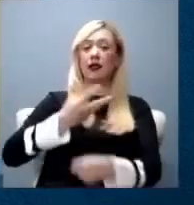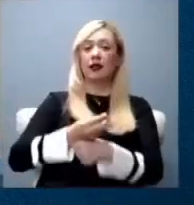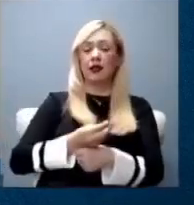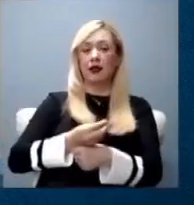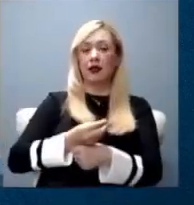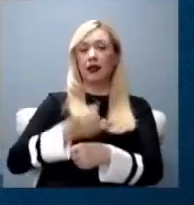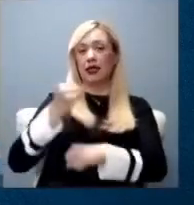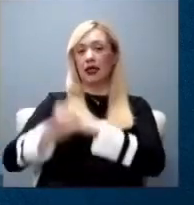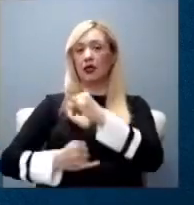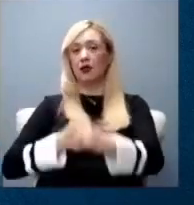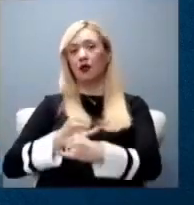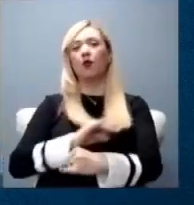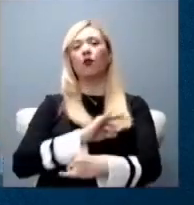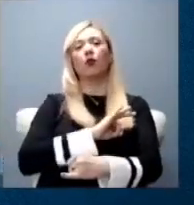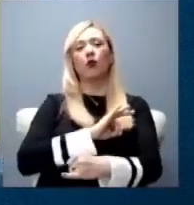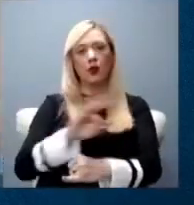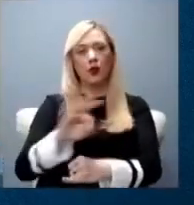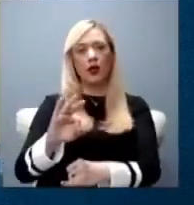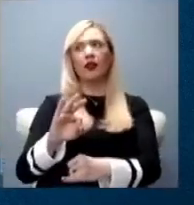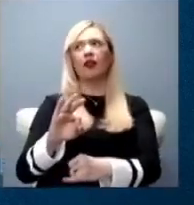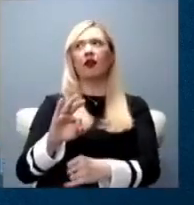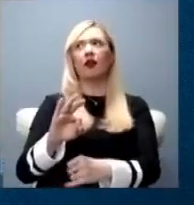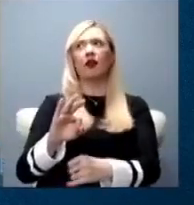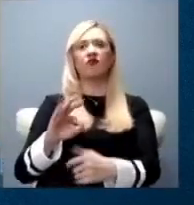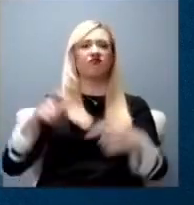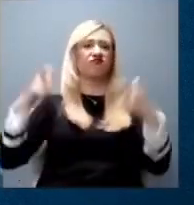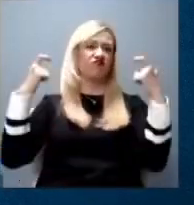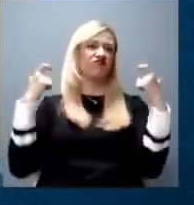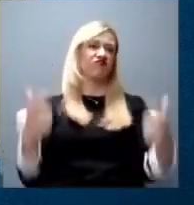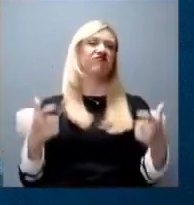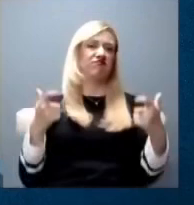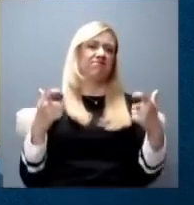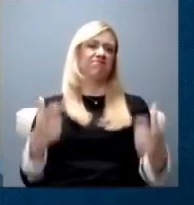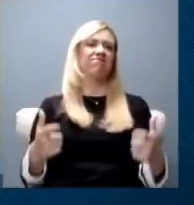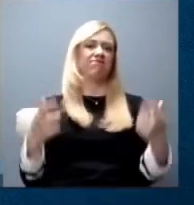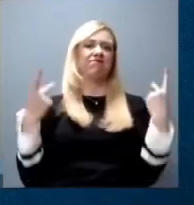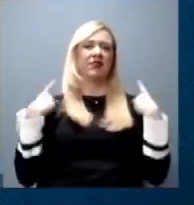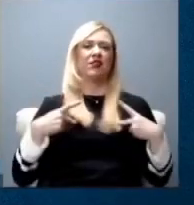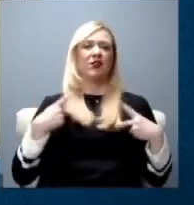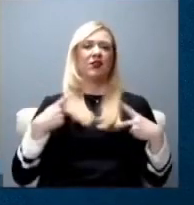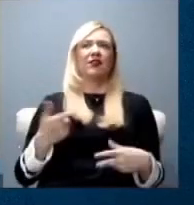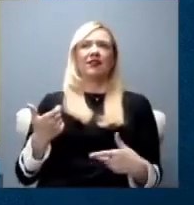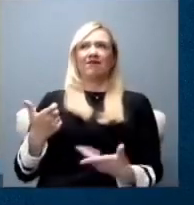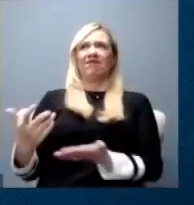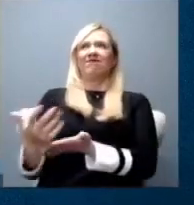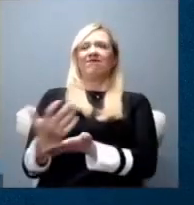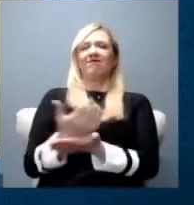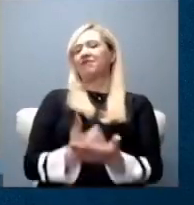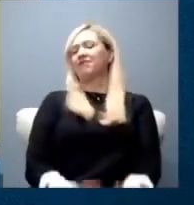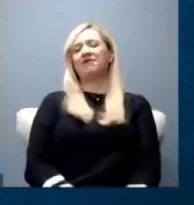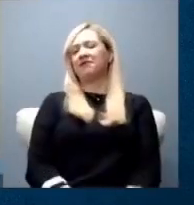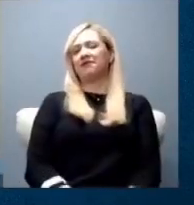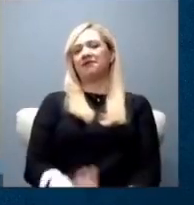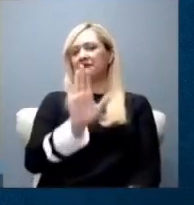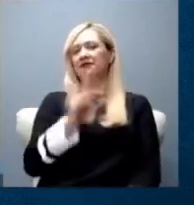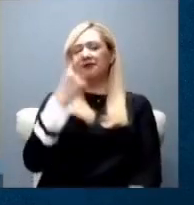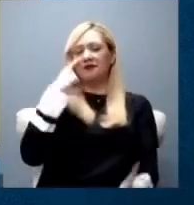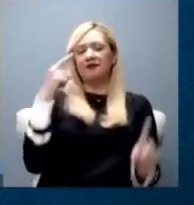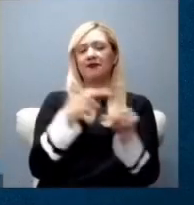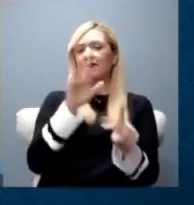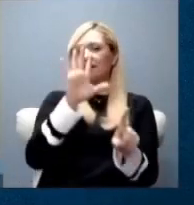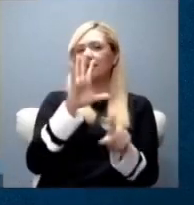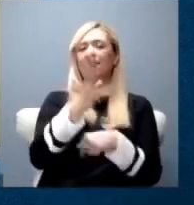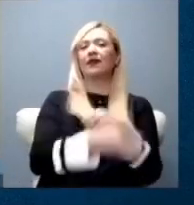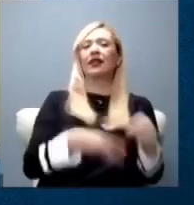ámbito internacional va a volver millonaria a una persona. Pero creo yo que hay que recordar que hay un principio en materia de reparación